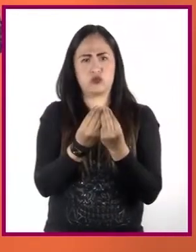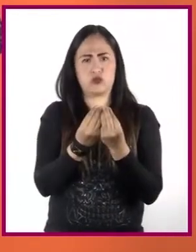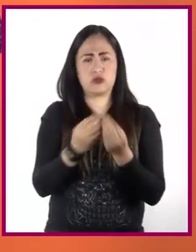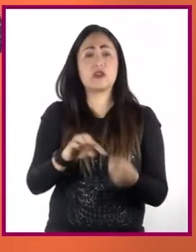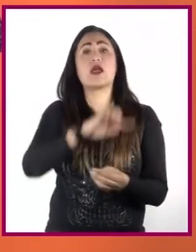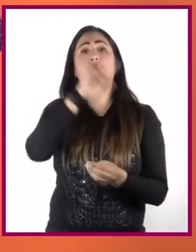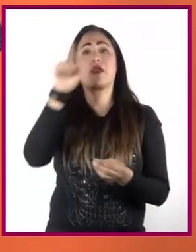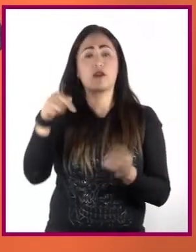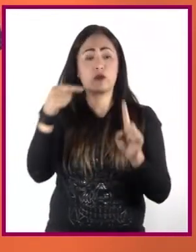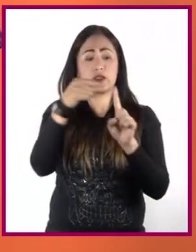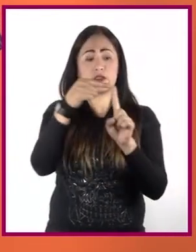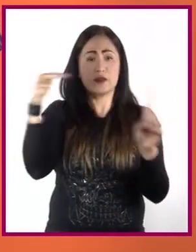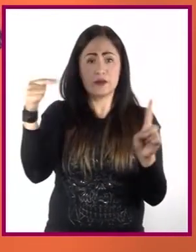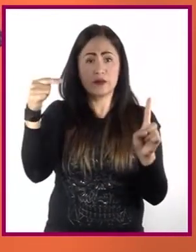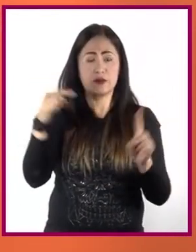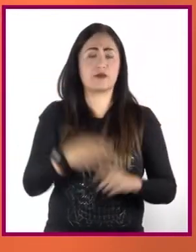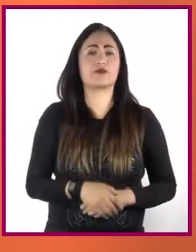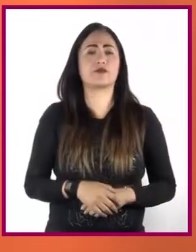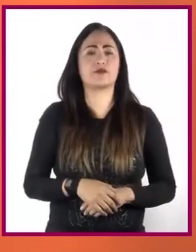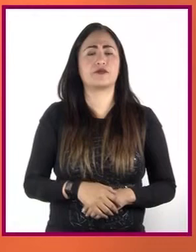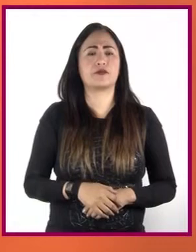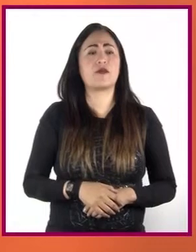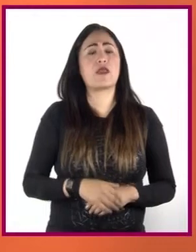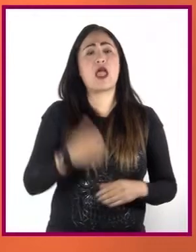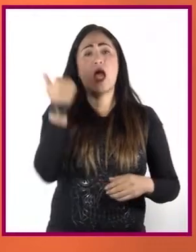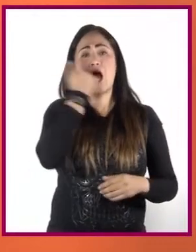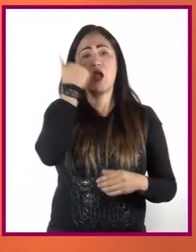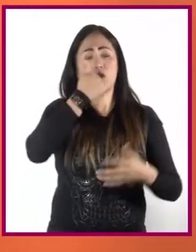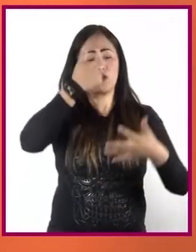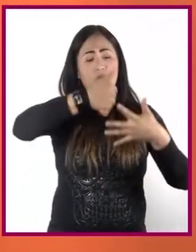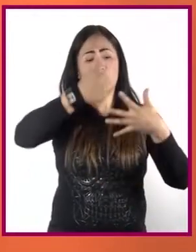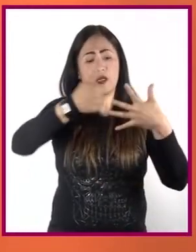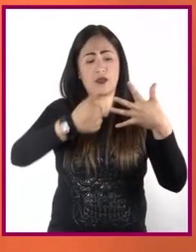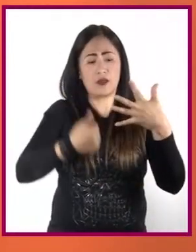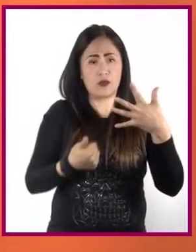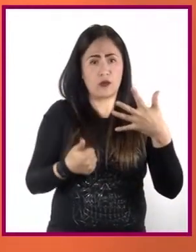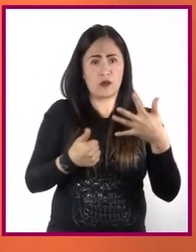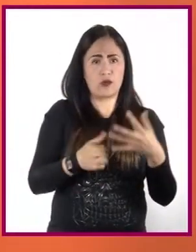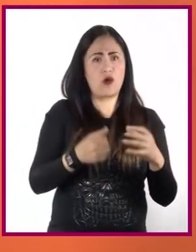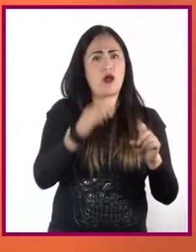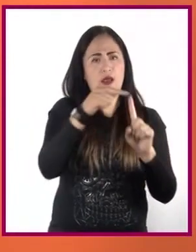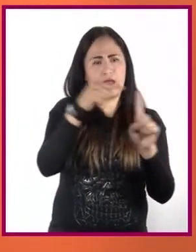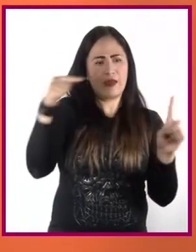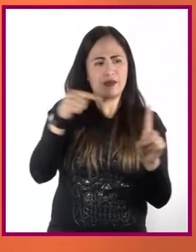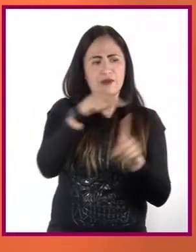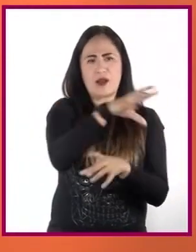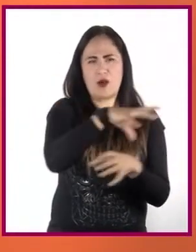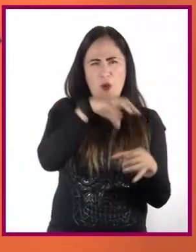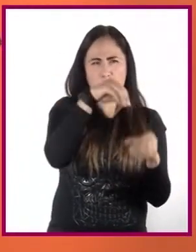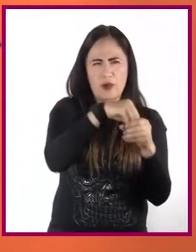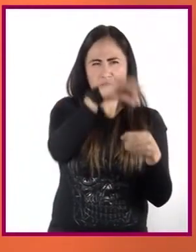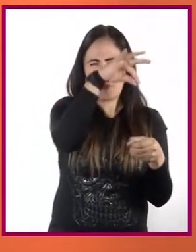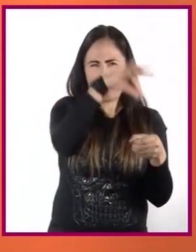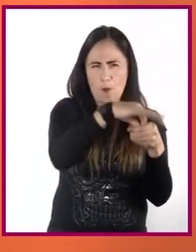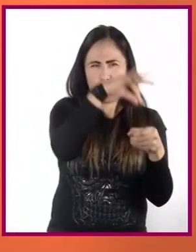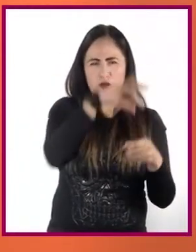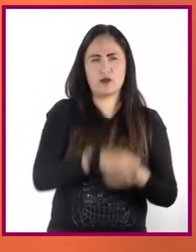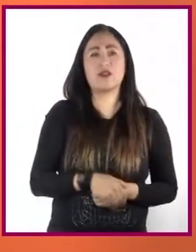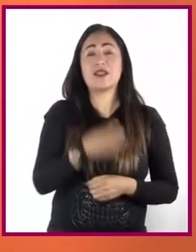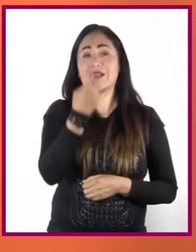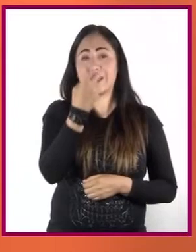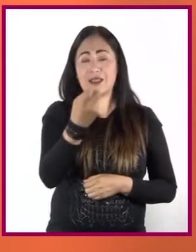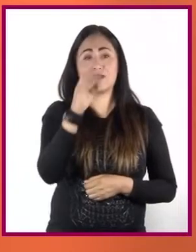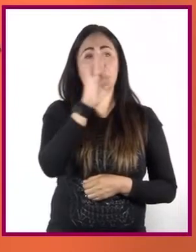una división de los votos obtenidos por cada alumno entre el total de votos obtenidos. El valor calculado es la